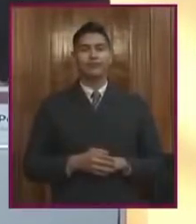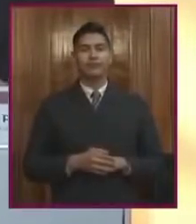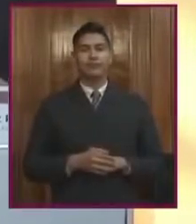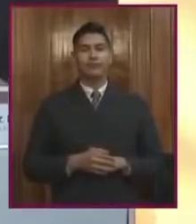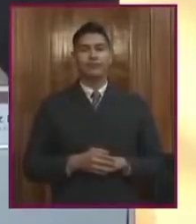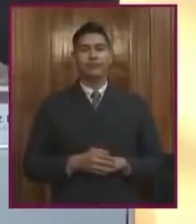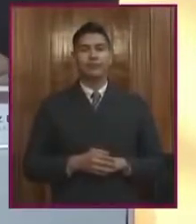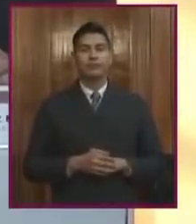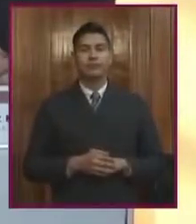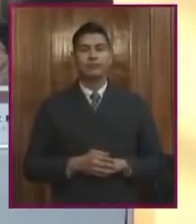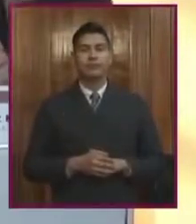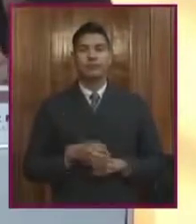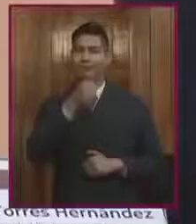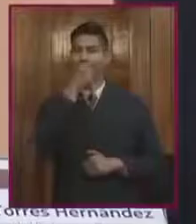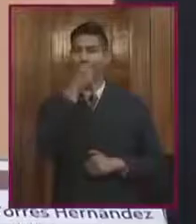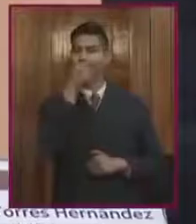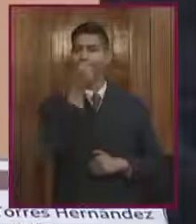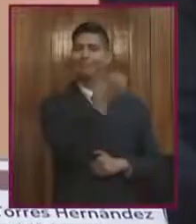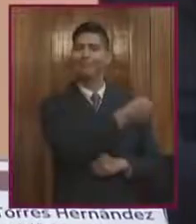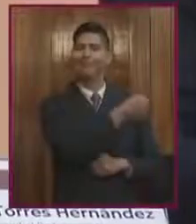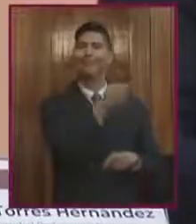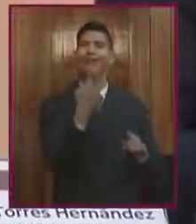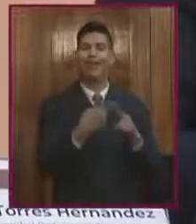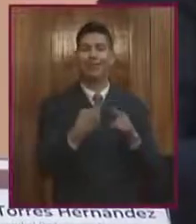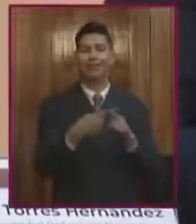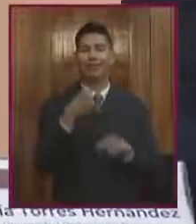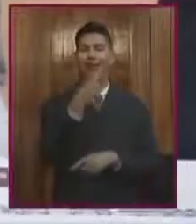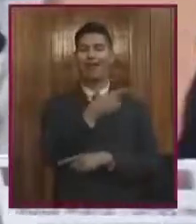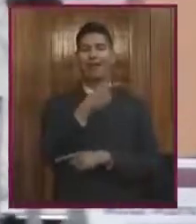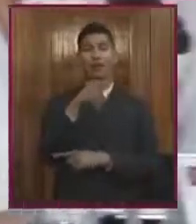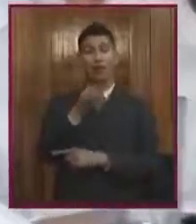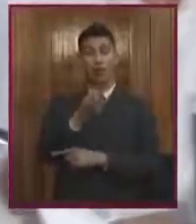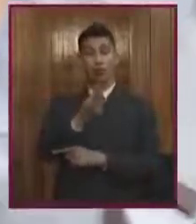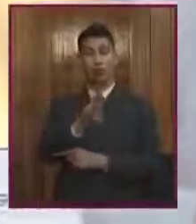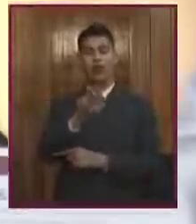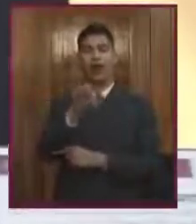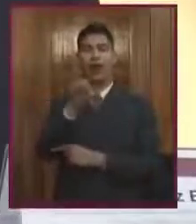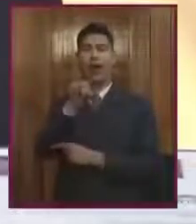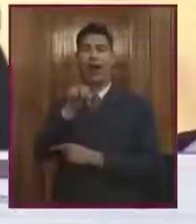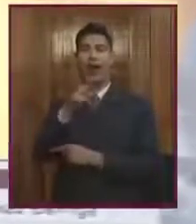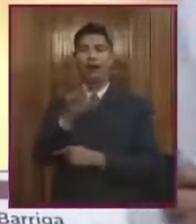Damos ahora la palabra al doctor Ángel Díaz Barriga.